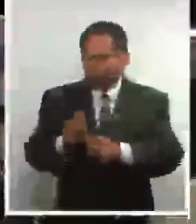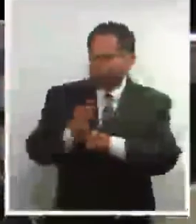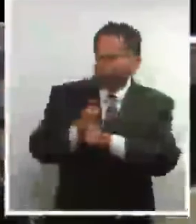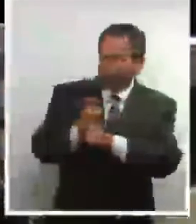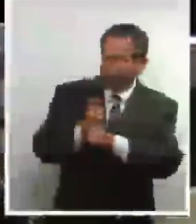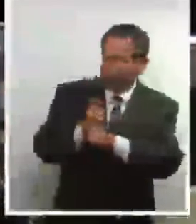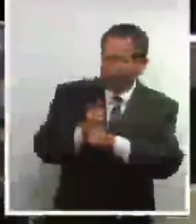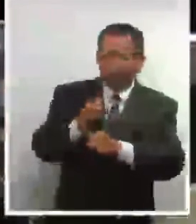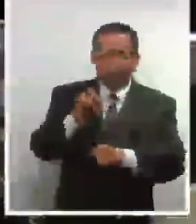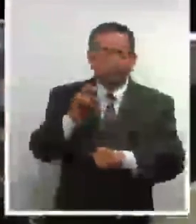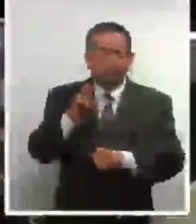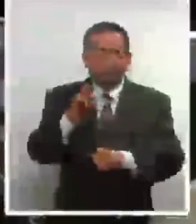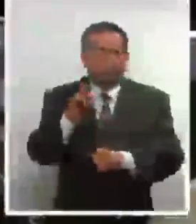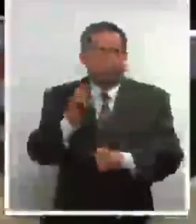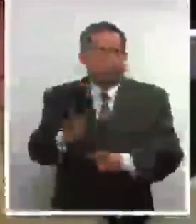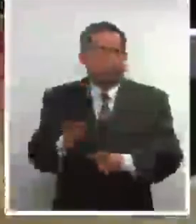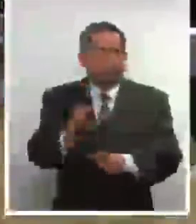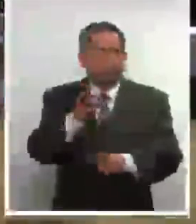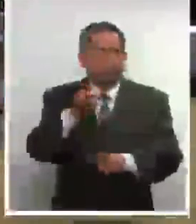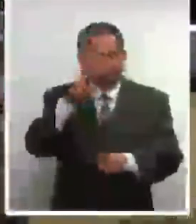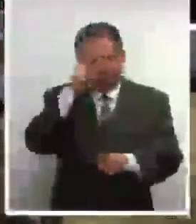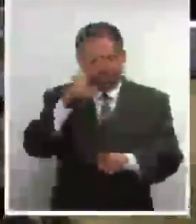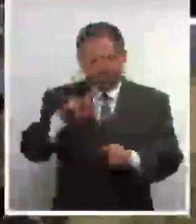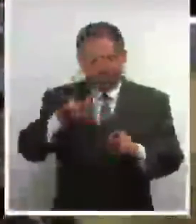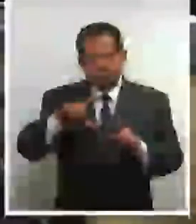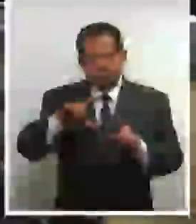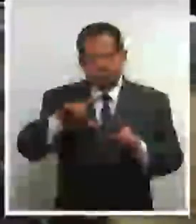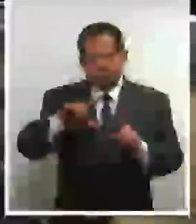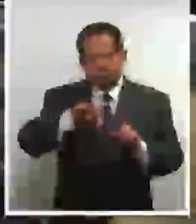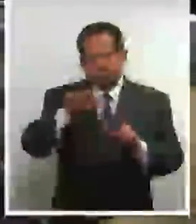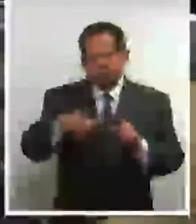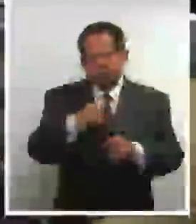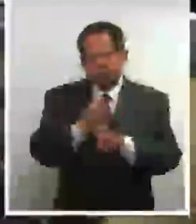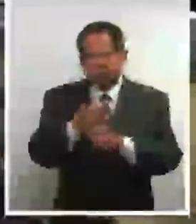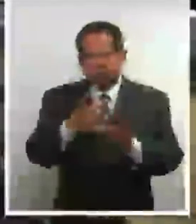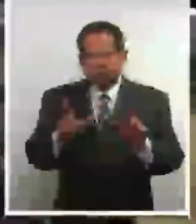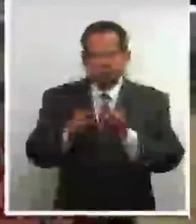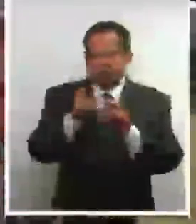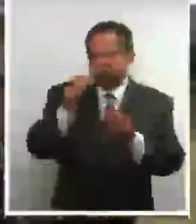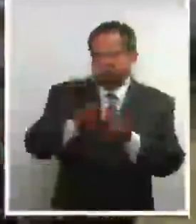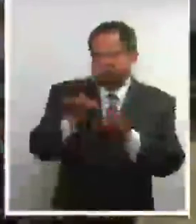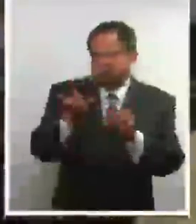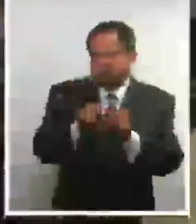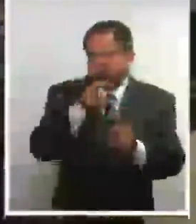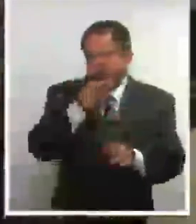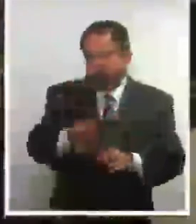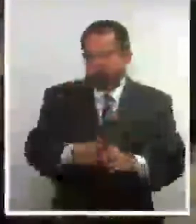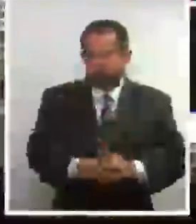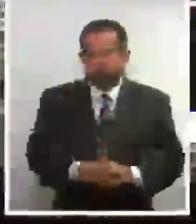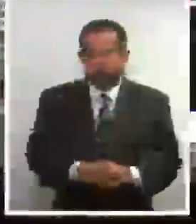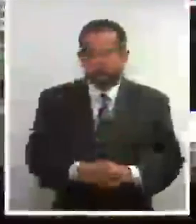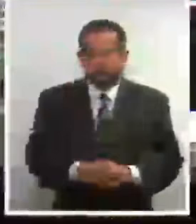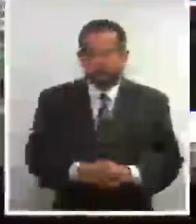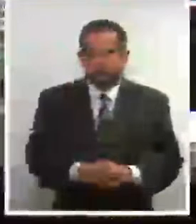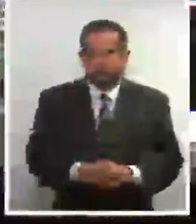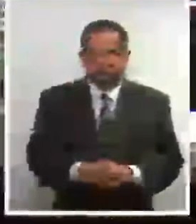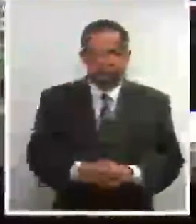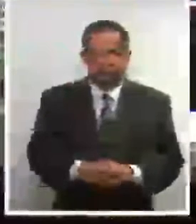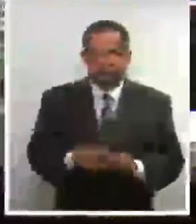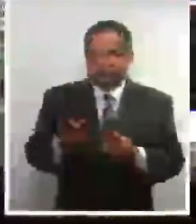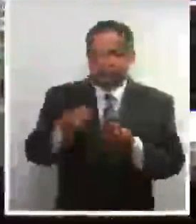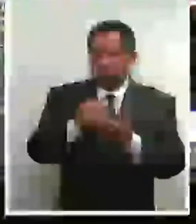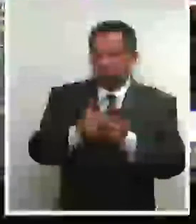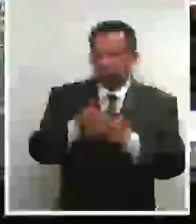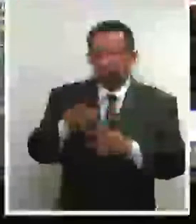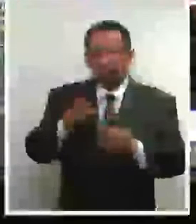Derecho es para fiscal de la República. Quizá pudiera orientar el tema, señor presidente. Muchas gracias. Que ayuda muchísimo, sin lugar a dudas. Tiene